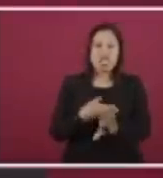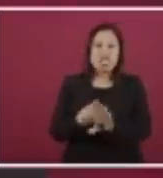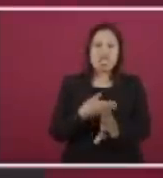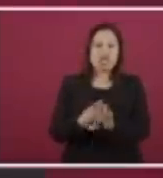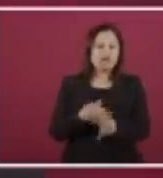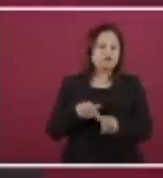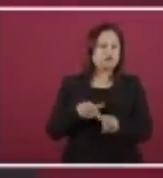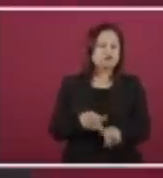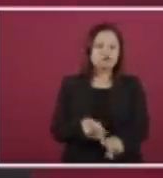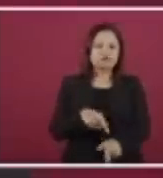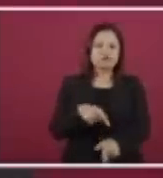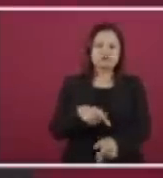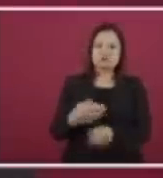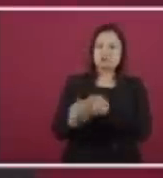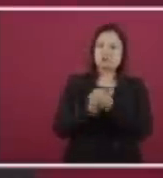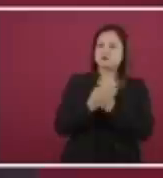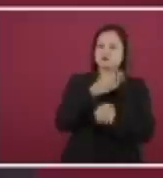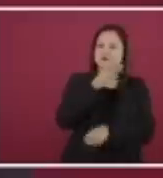Entonces,